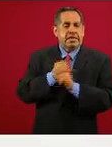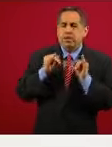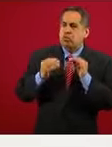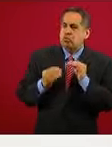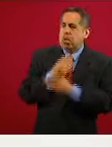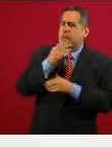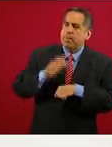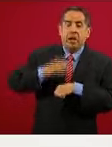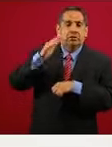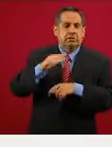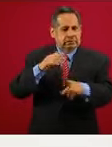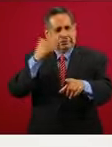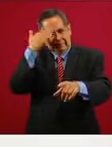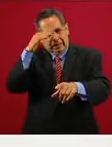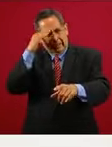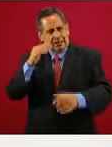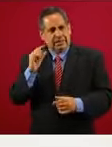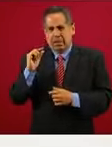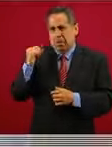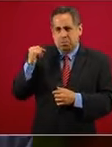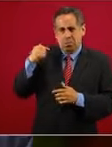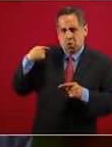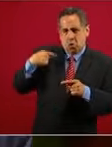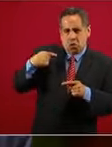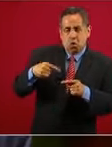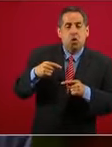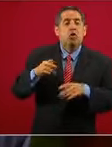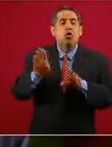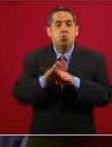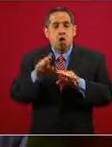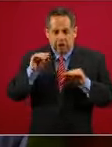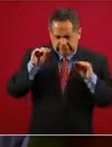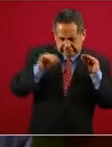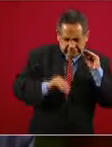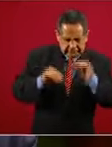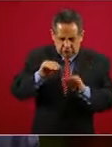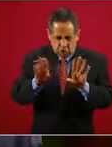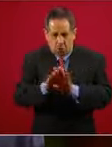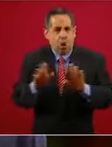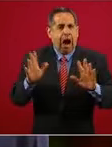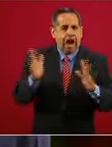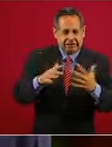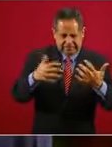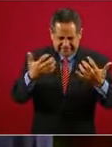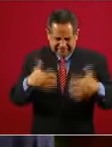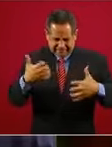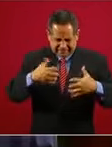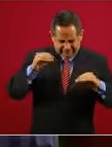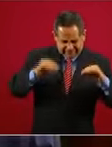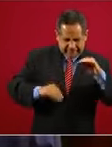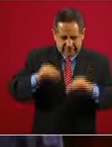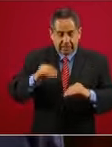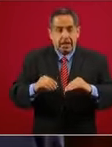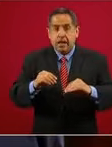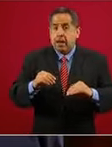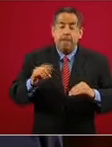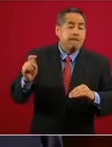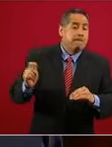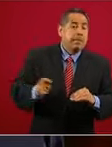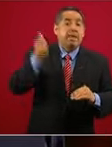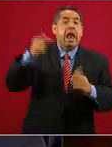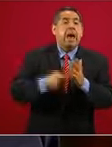poco tiempo, entre otras aportaciones, el desarrollo y fabricación de los primeros